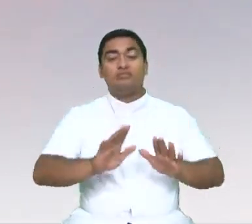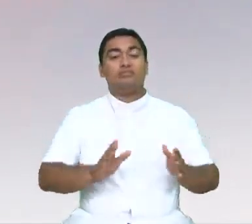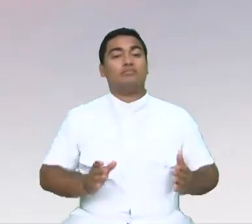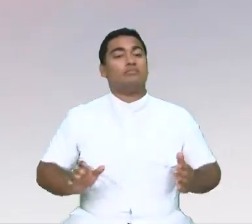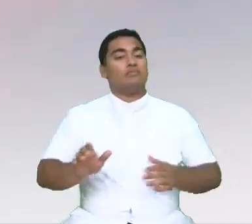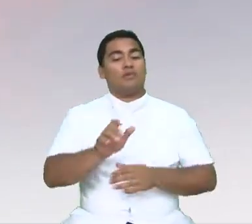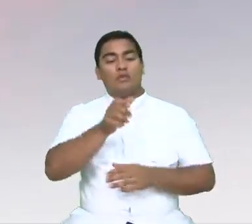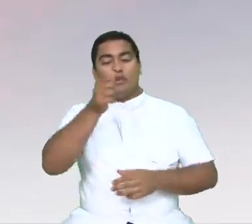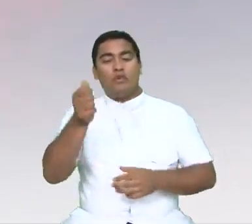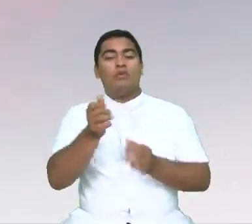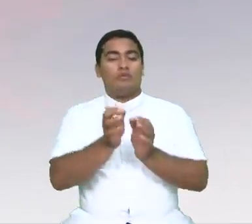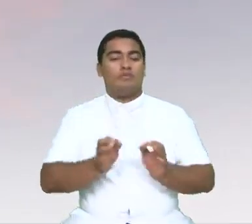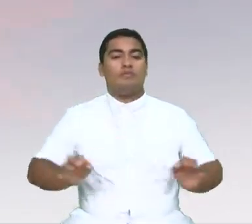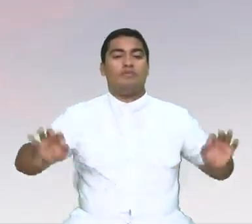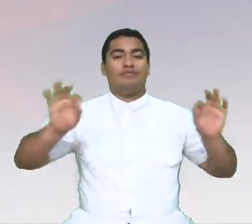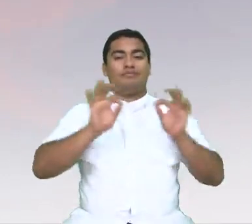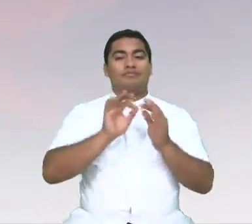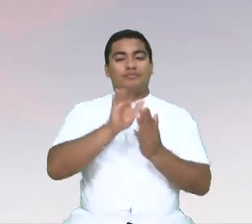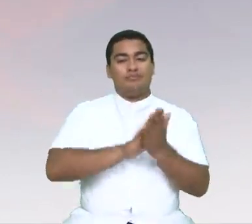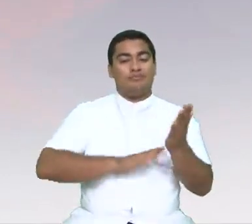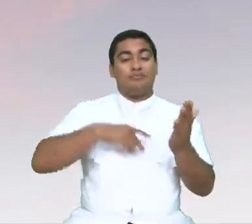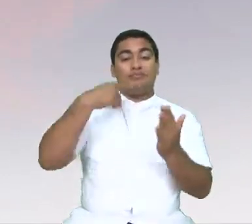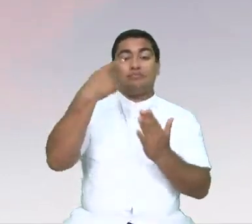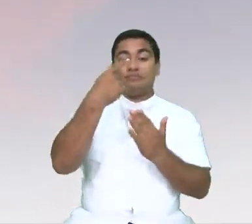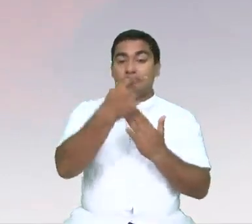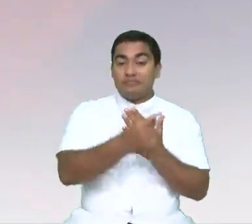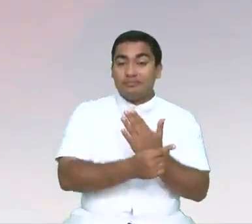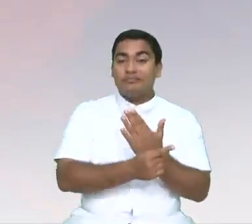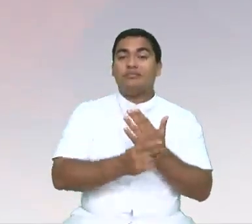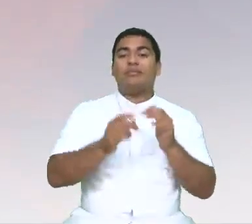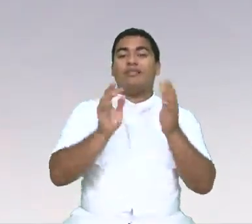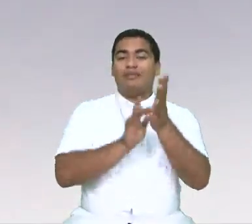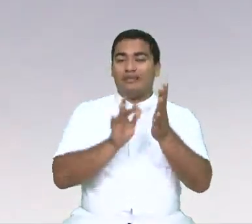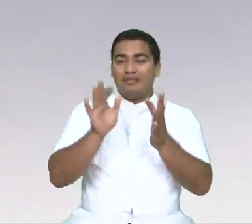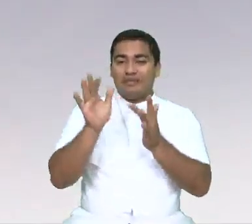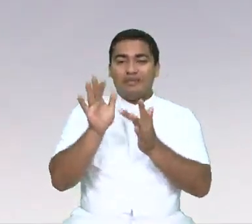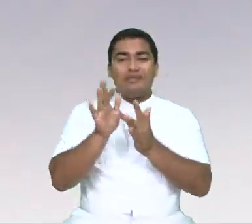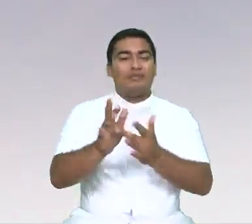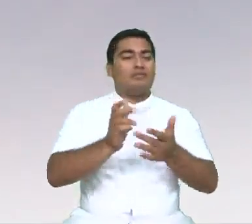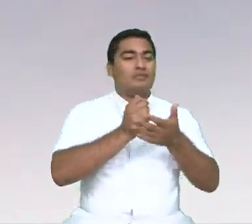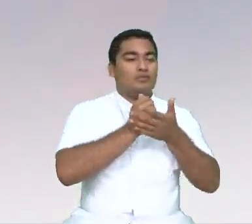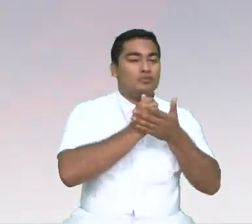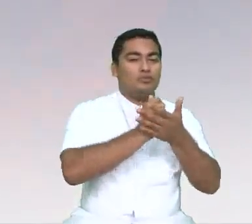de los programas de este proyecto cristiano y solidario